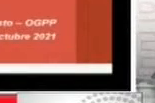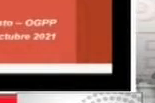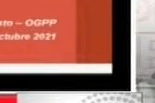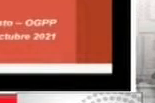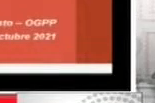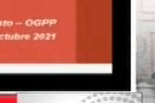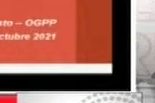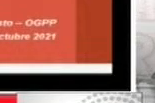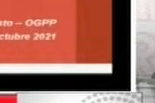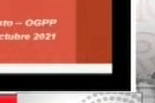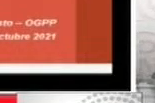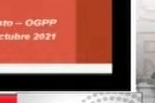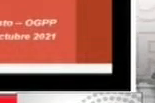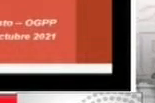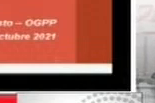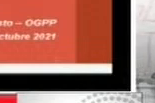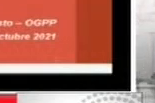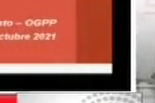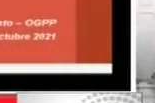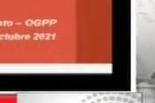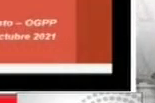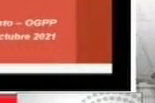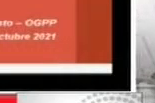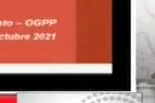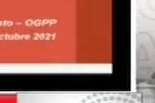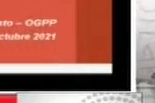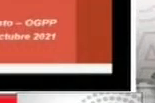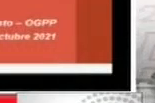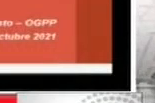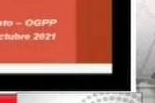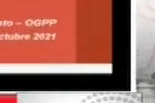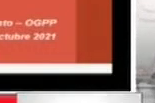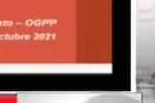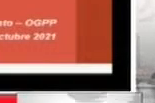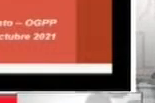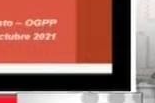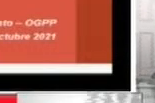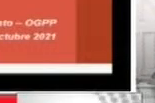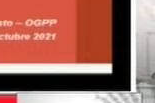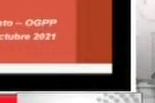evaluar conjuntamente cómo debemos consensuar